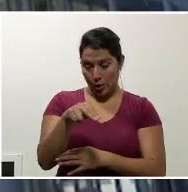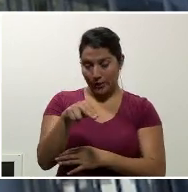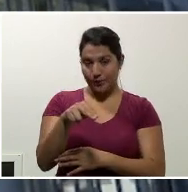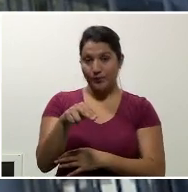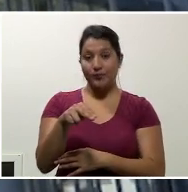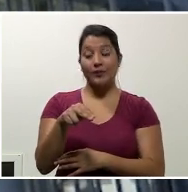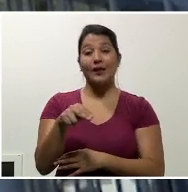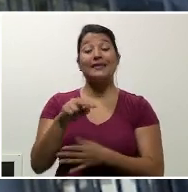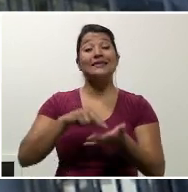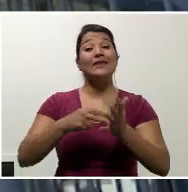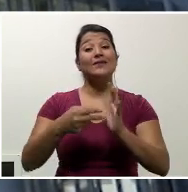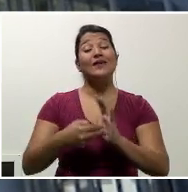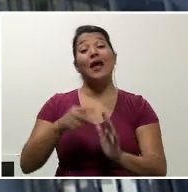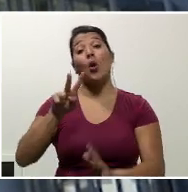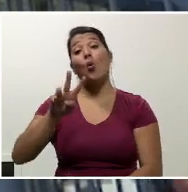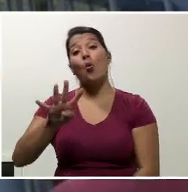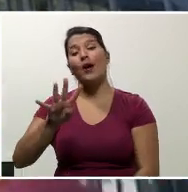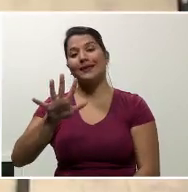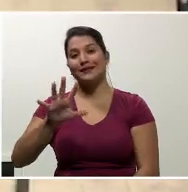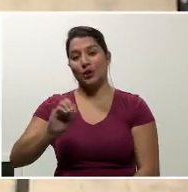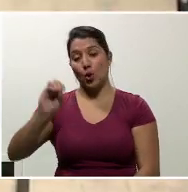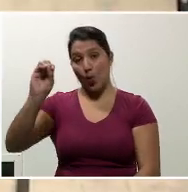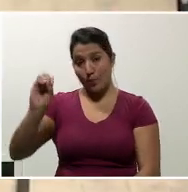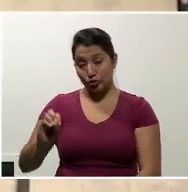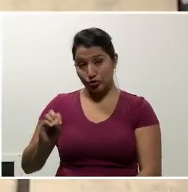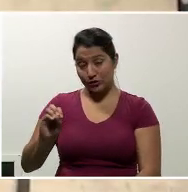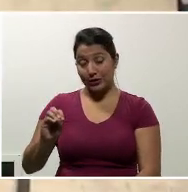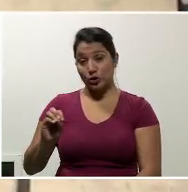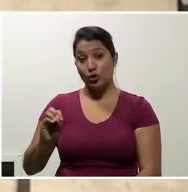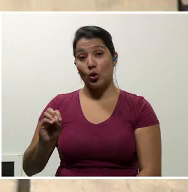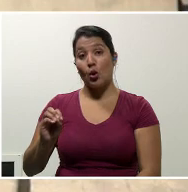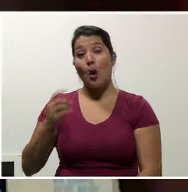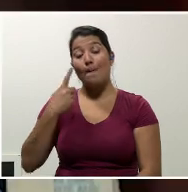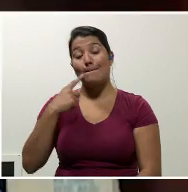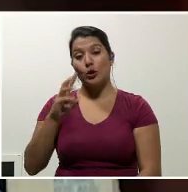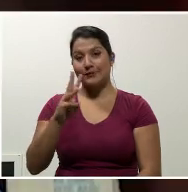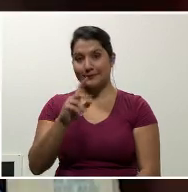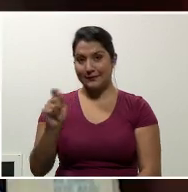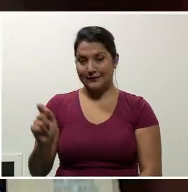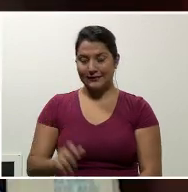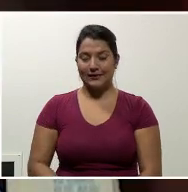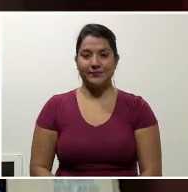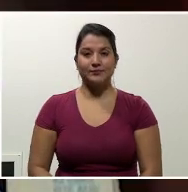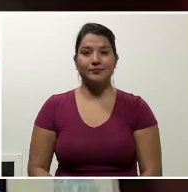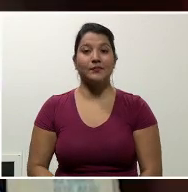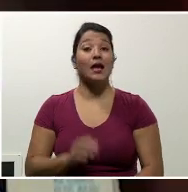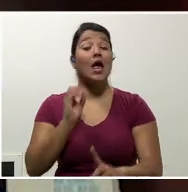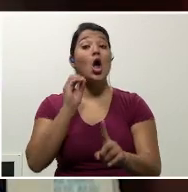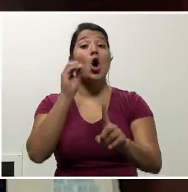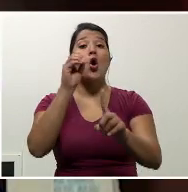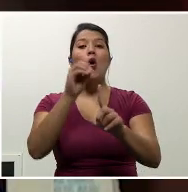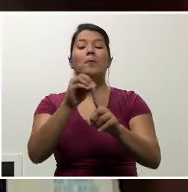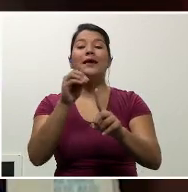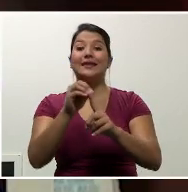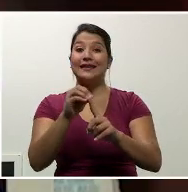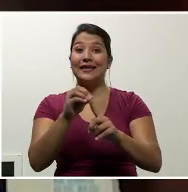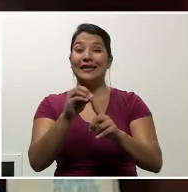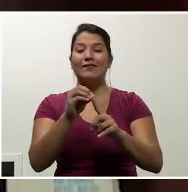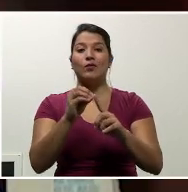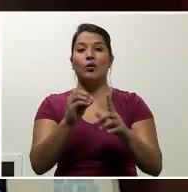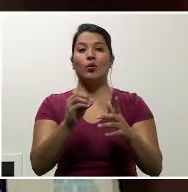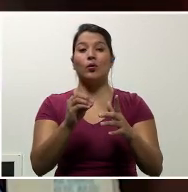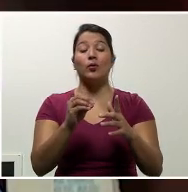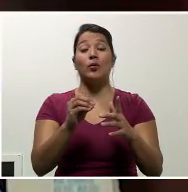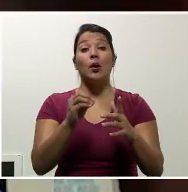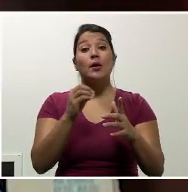es decir, el 45% del monto a captar para el semestre. El objetivo del plan de endeudamiento es